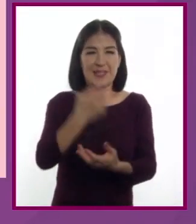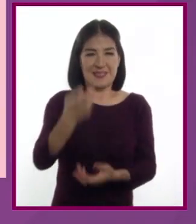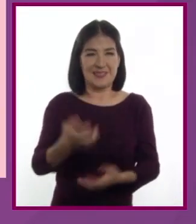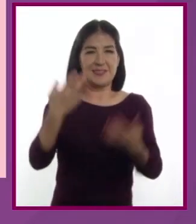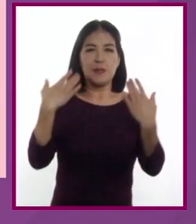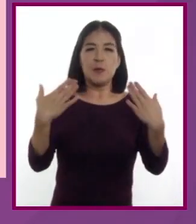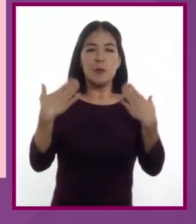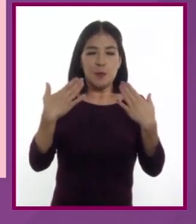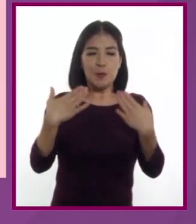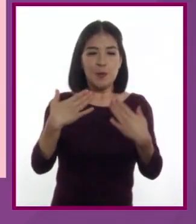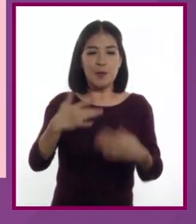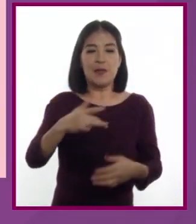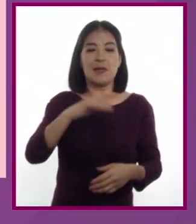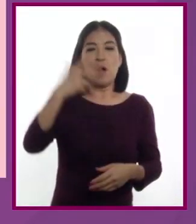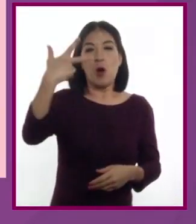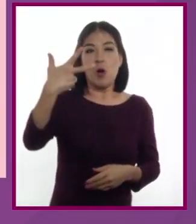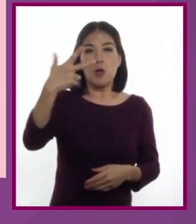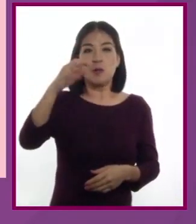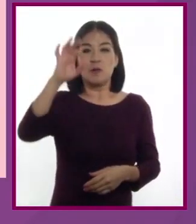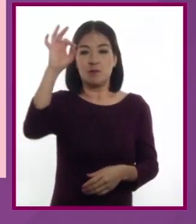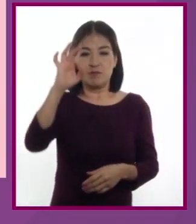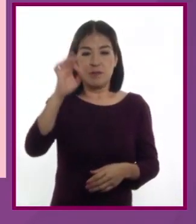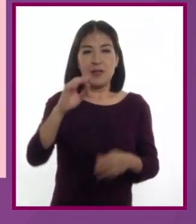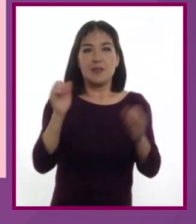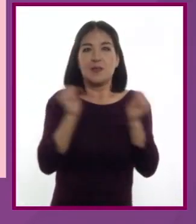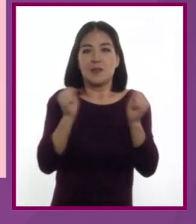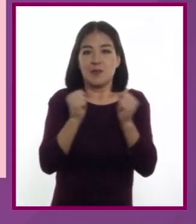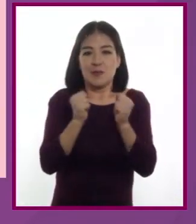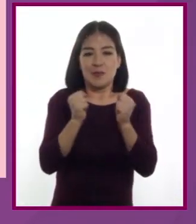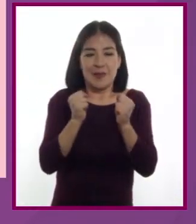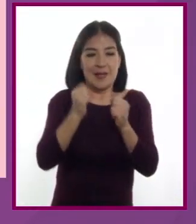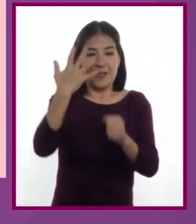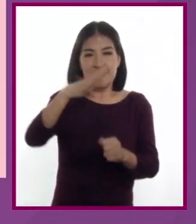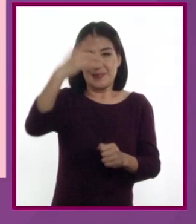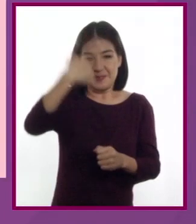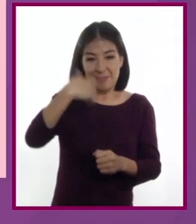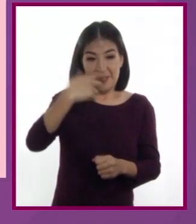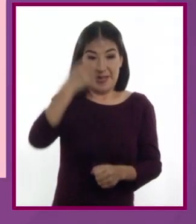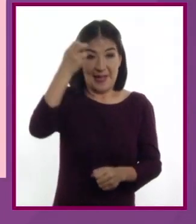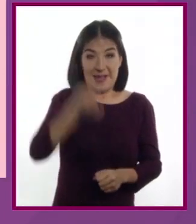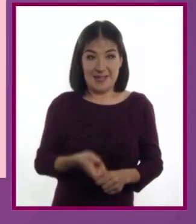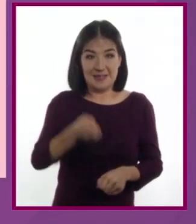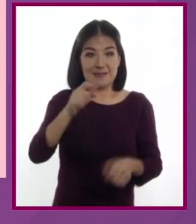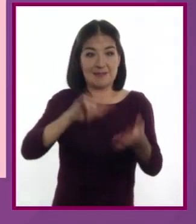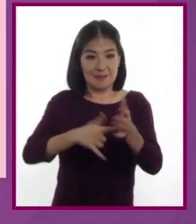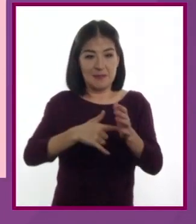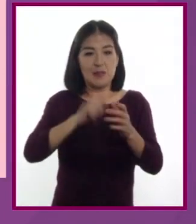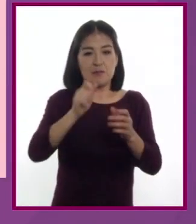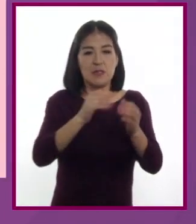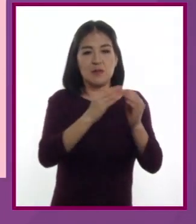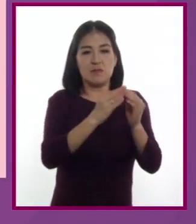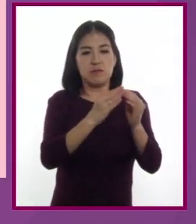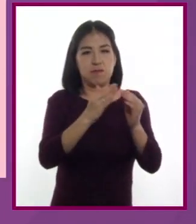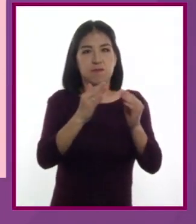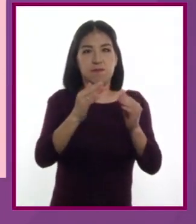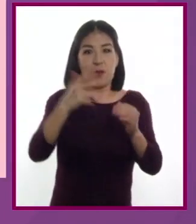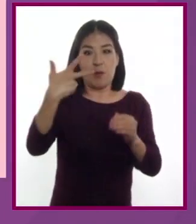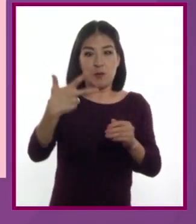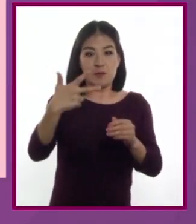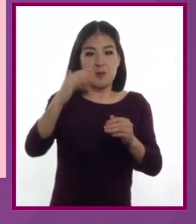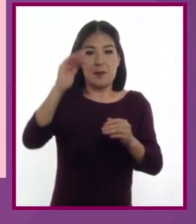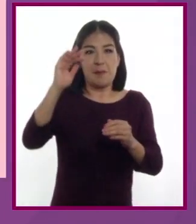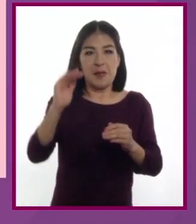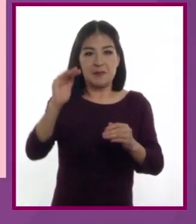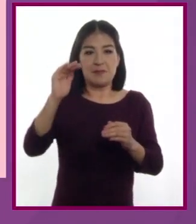era de 8 grados Celsius a las 10 de la noche. A partir de esa hora, la temperatura comenzó a descender en